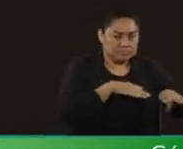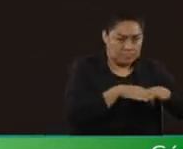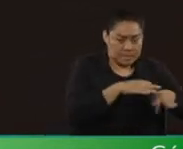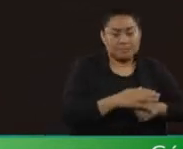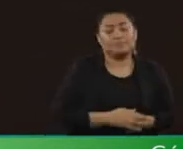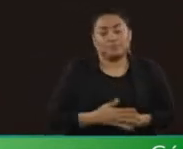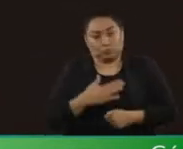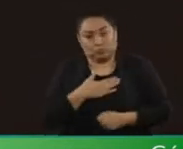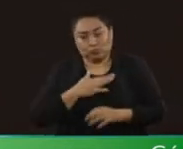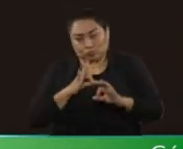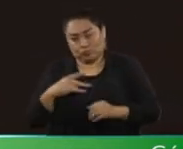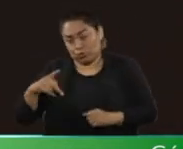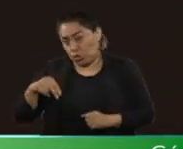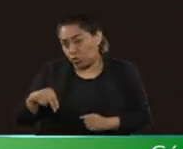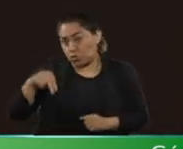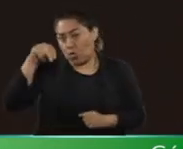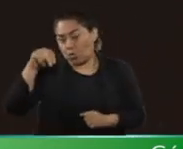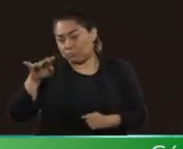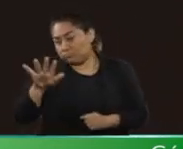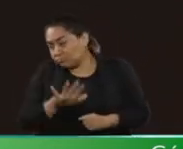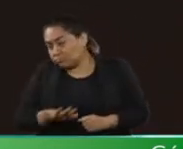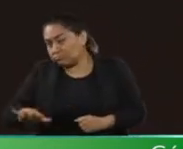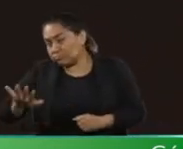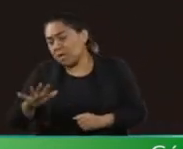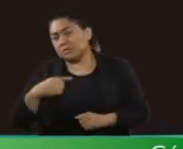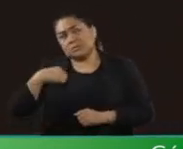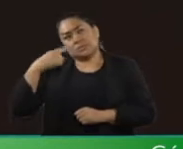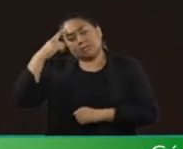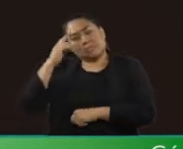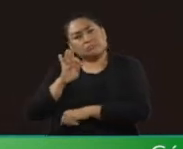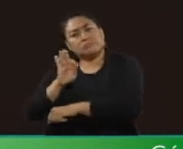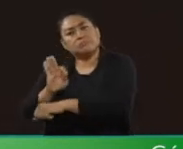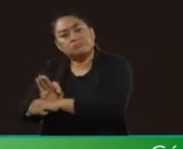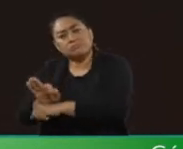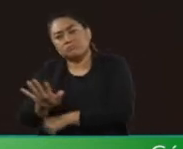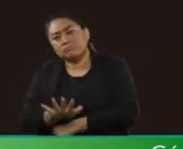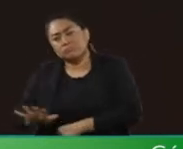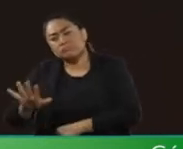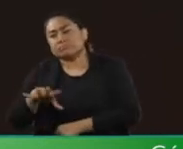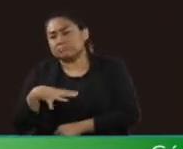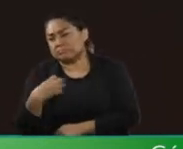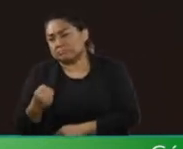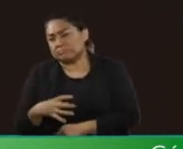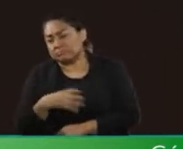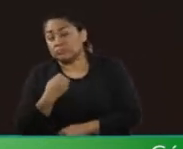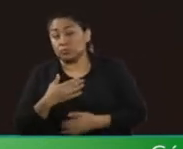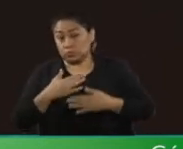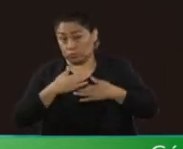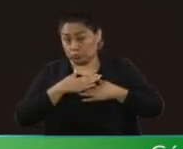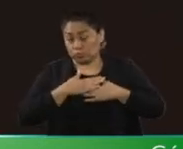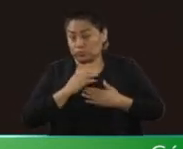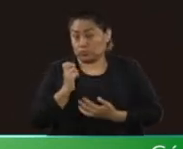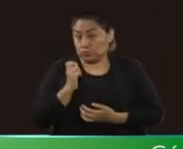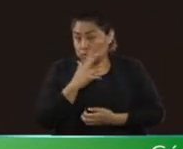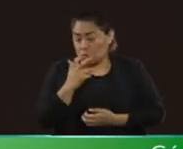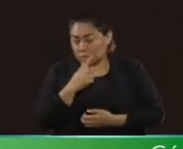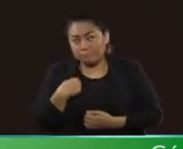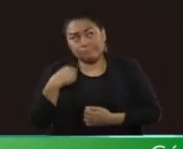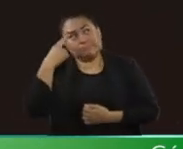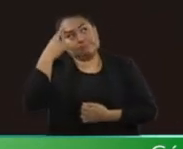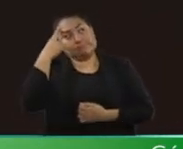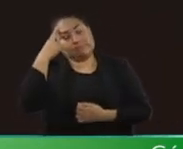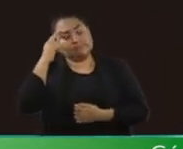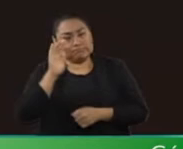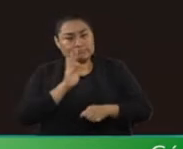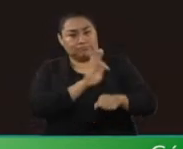lado de la cultura del esfuerzo Como chihuahuense estoy con las mujeres de mi tierra